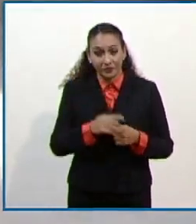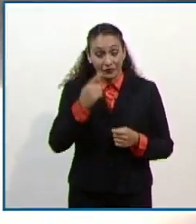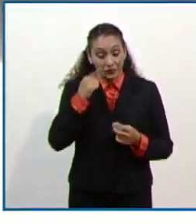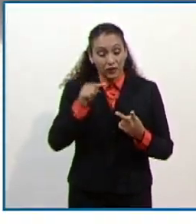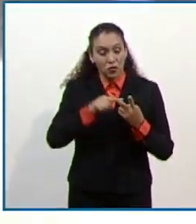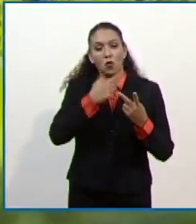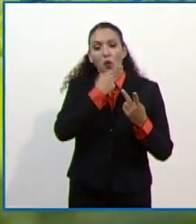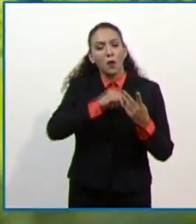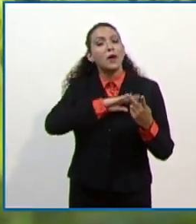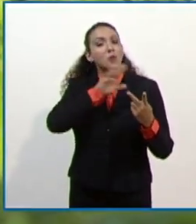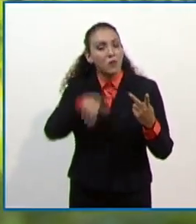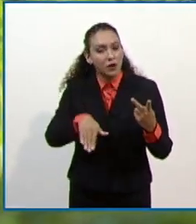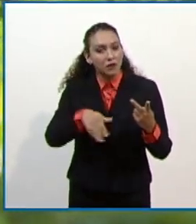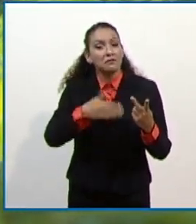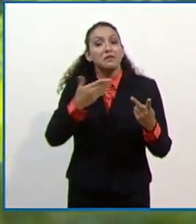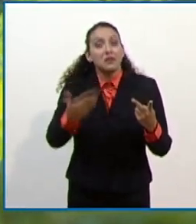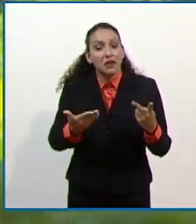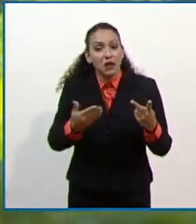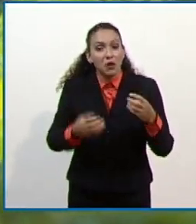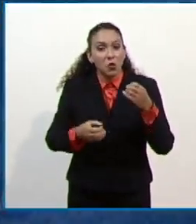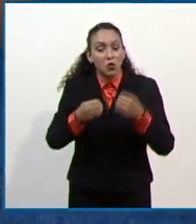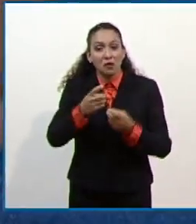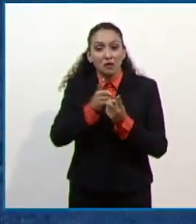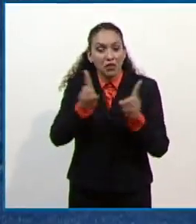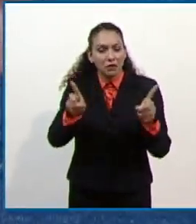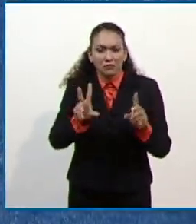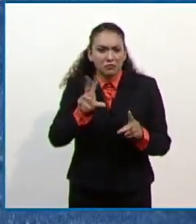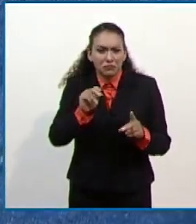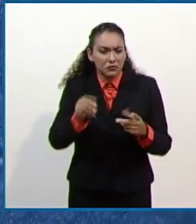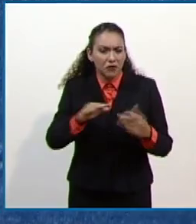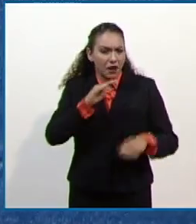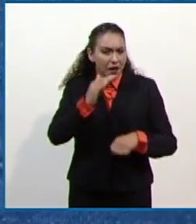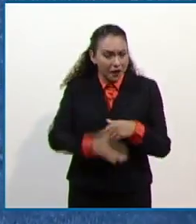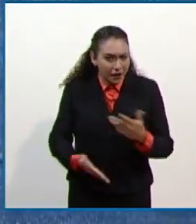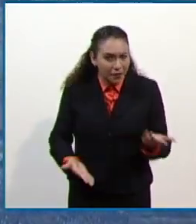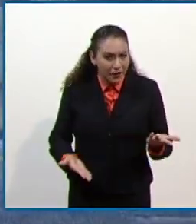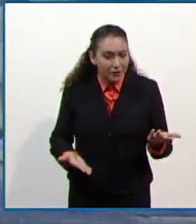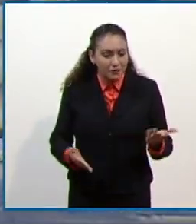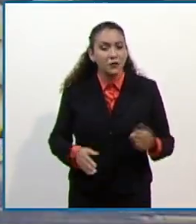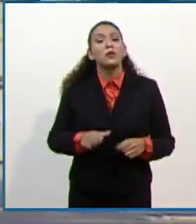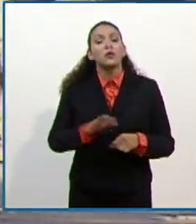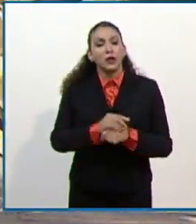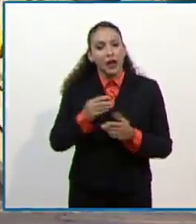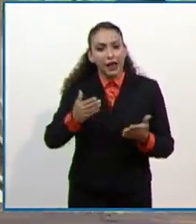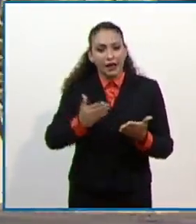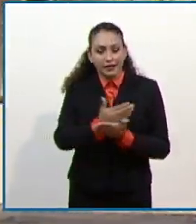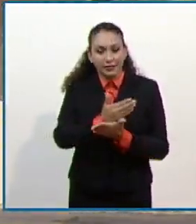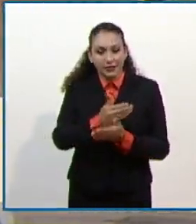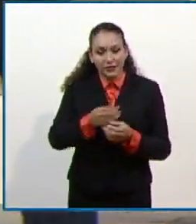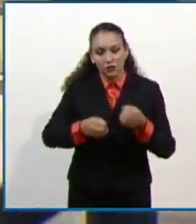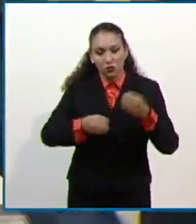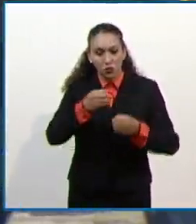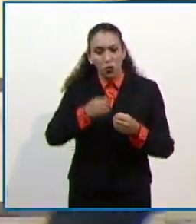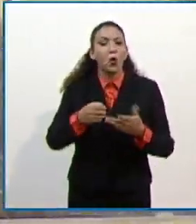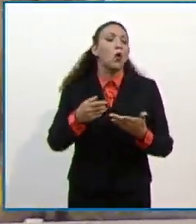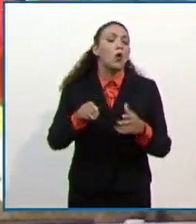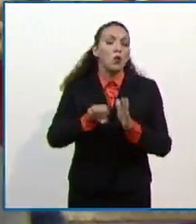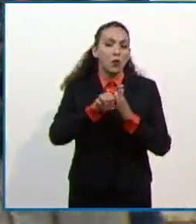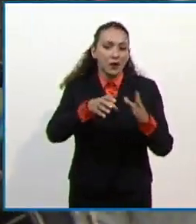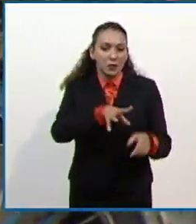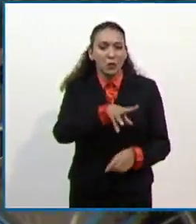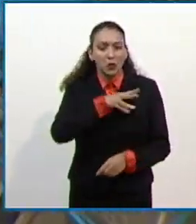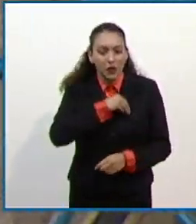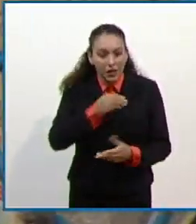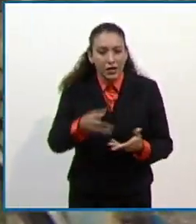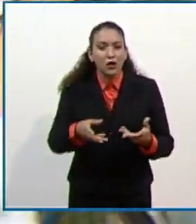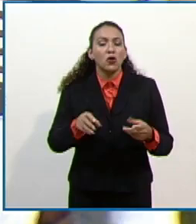los cónyuges ponía fin al juicio de divorcio, medida que violaba el derecho de acceso a la justicia, tutela judicial efectiva, a